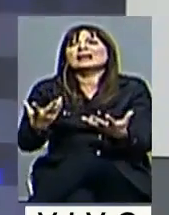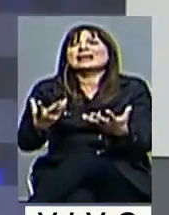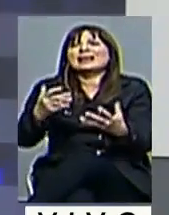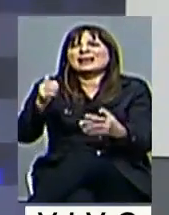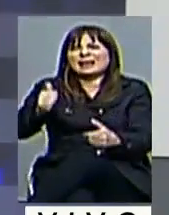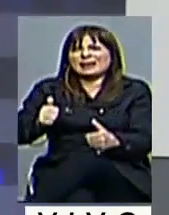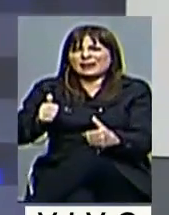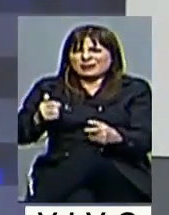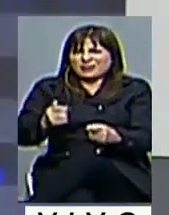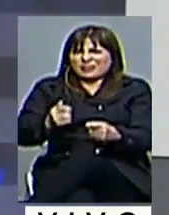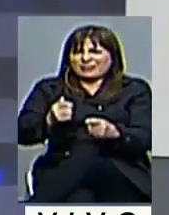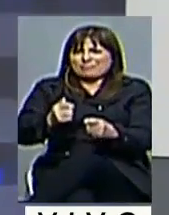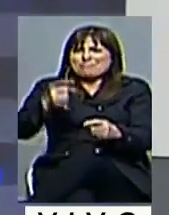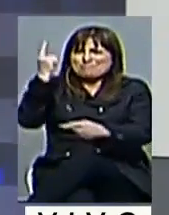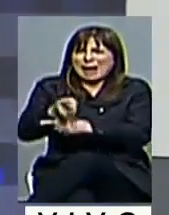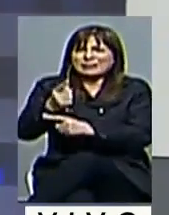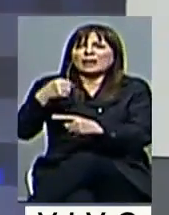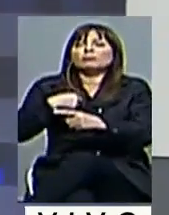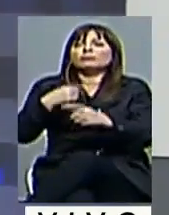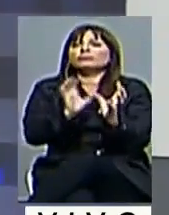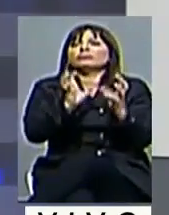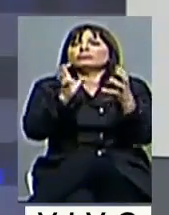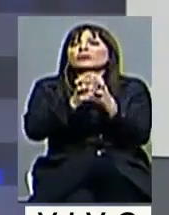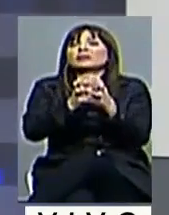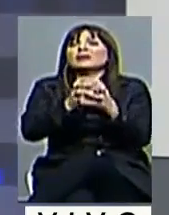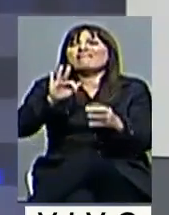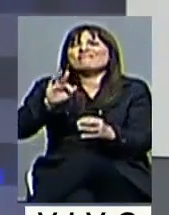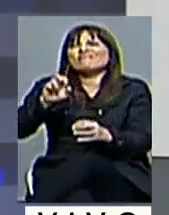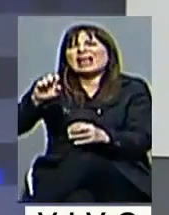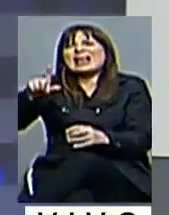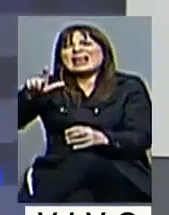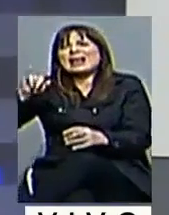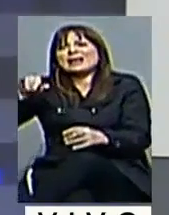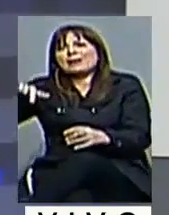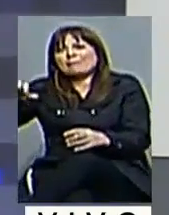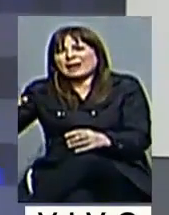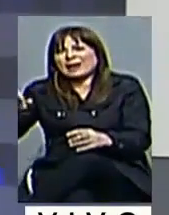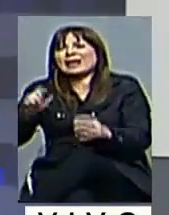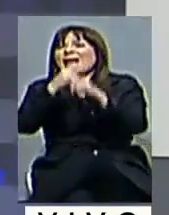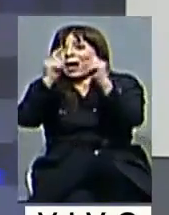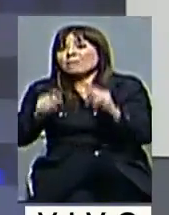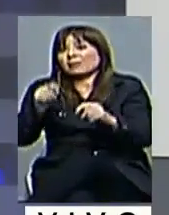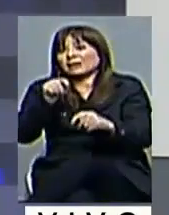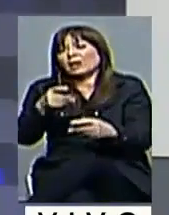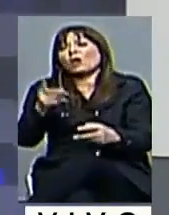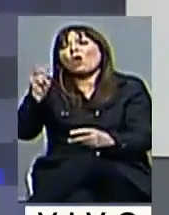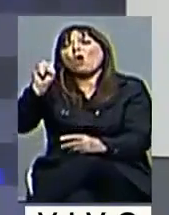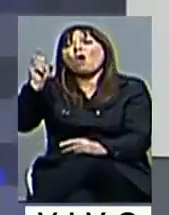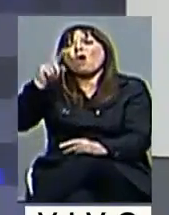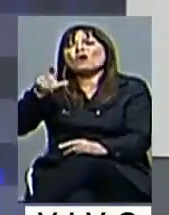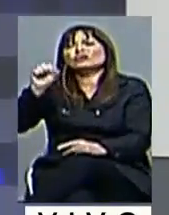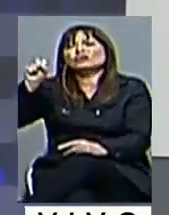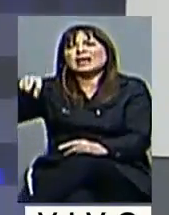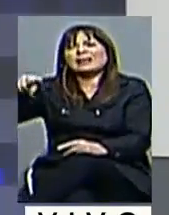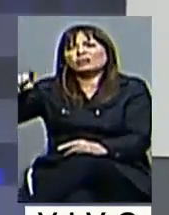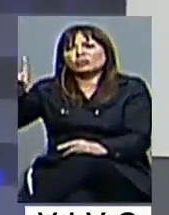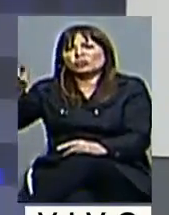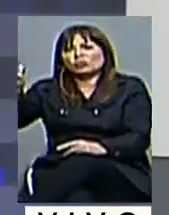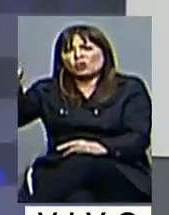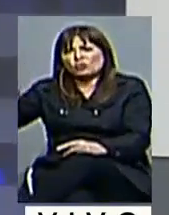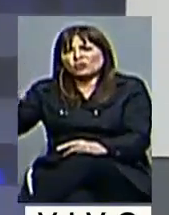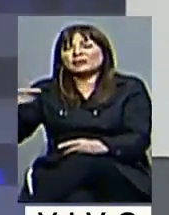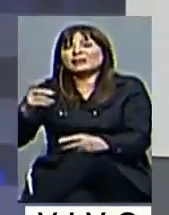es Osandón, Cast y Felipe Kast, los dos Kast y Osandón. Y esas tres fuerzas no